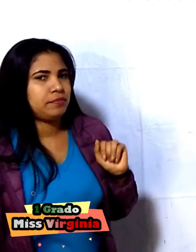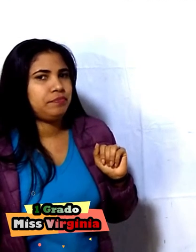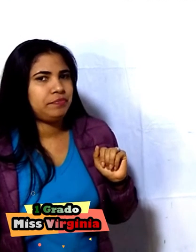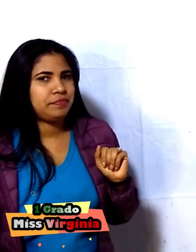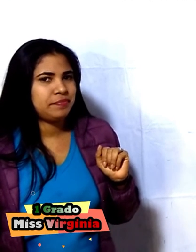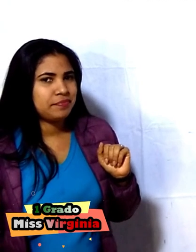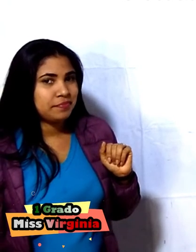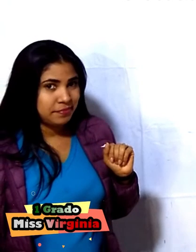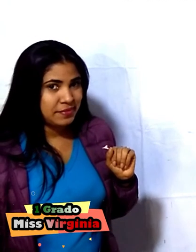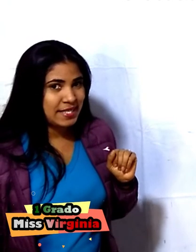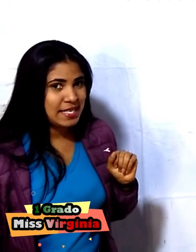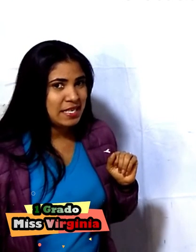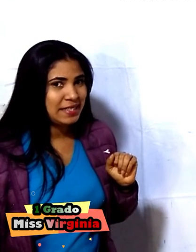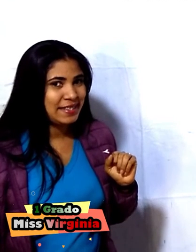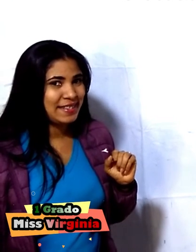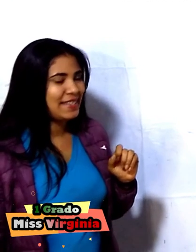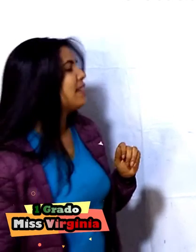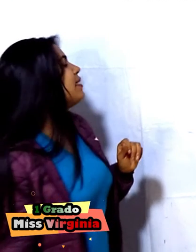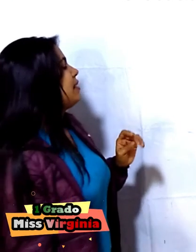chifa. ¿Sí?